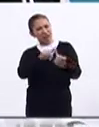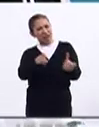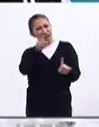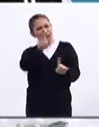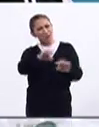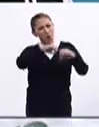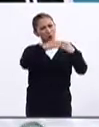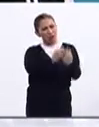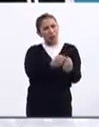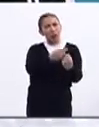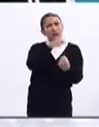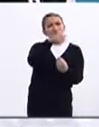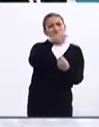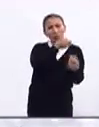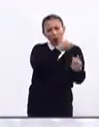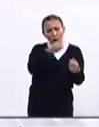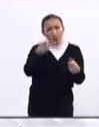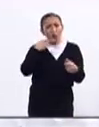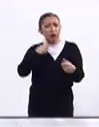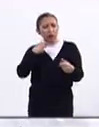diferentes organizaciones